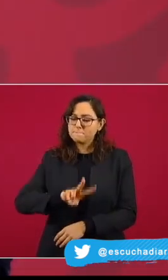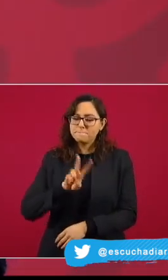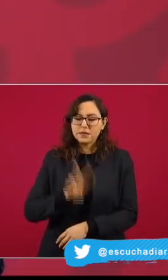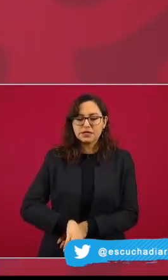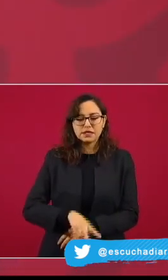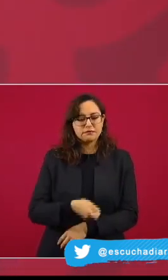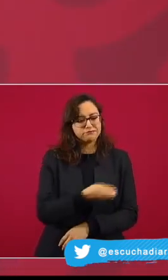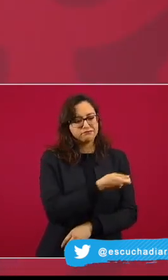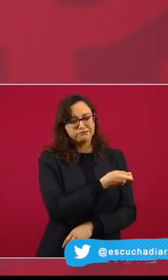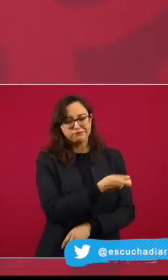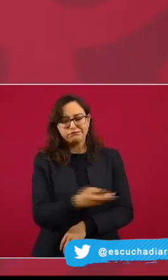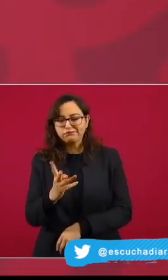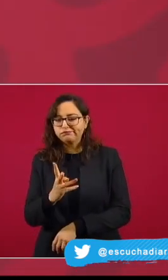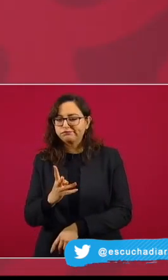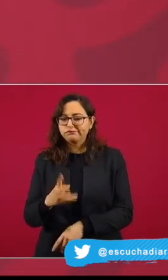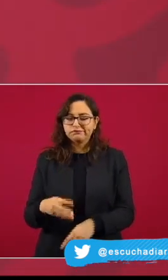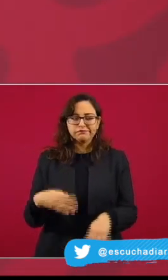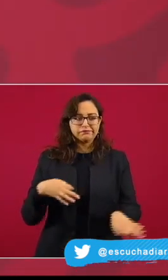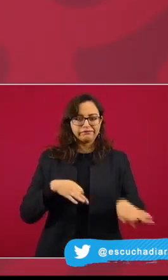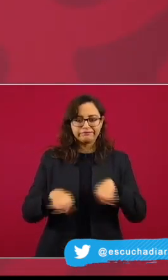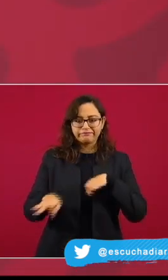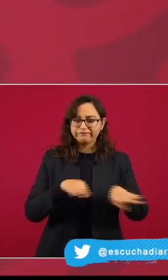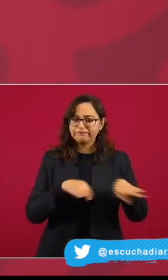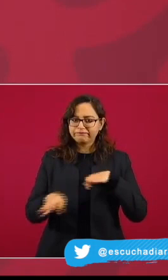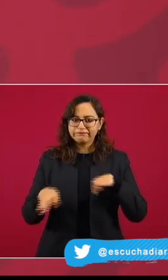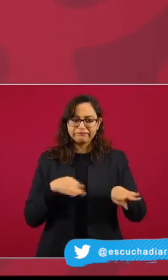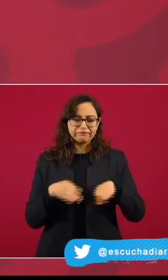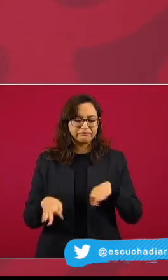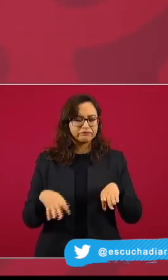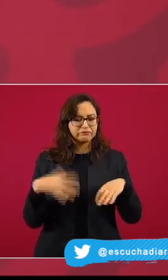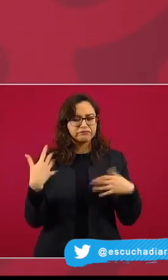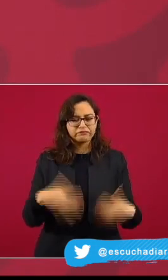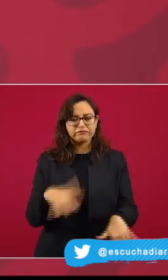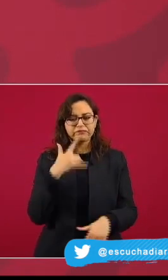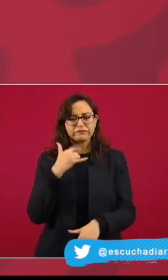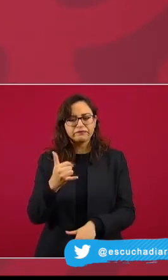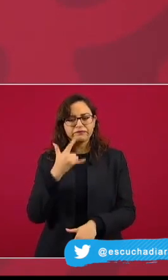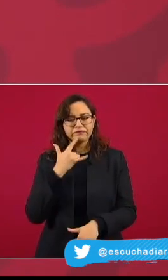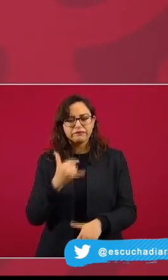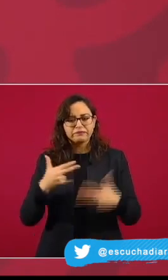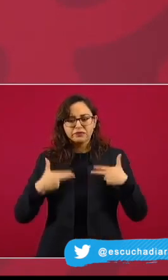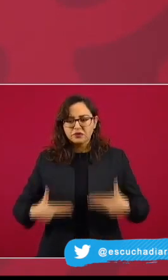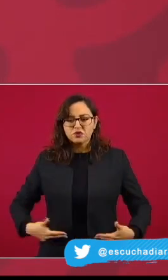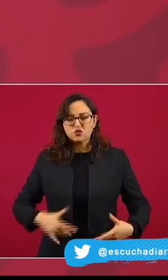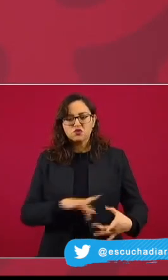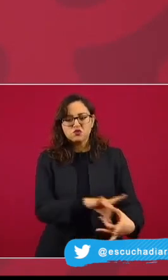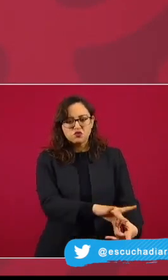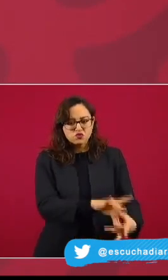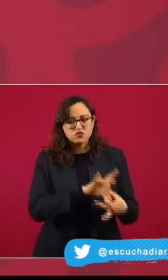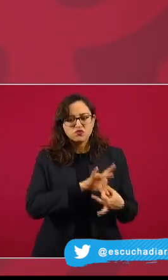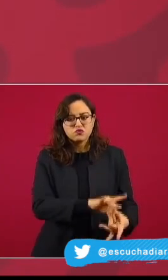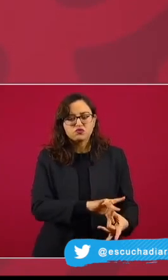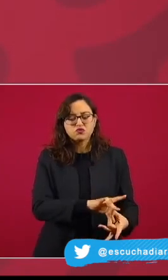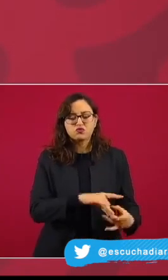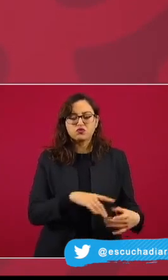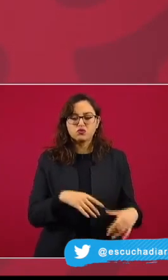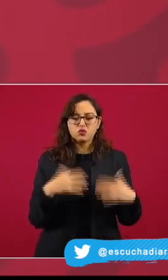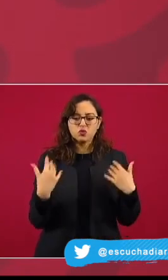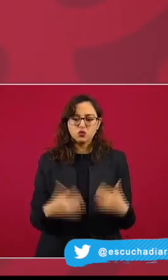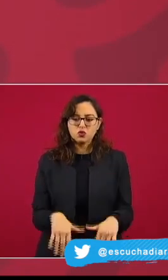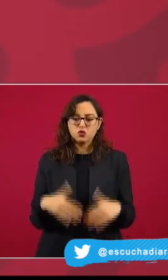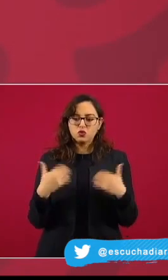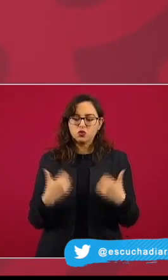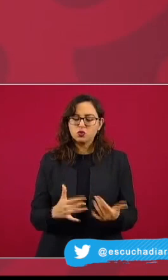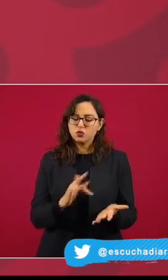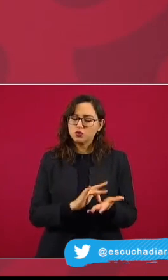El presidente confirma que llegarán más vacunas de Pfizer el 4, 11, 18 y 25 de enero, que se destinarán a la